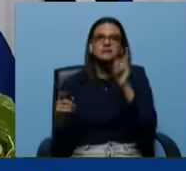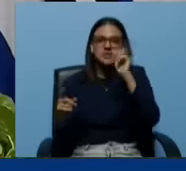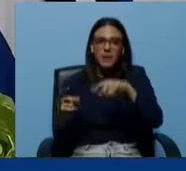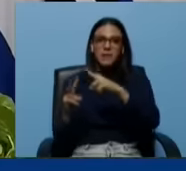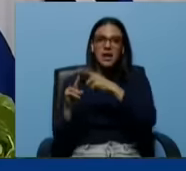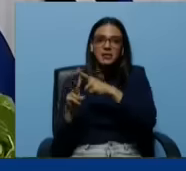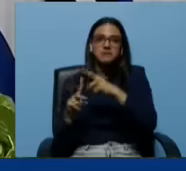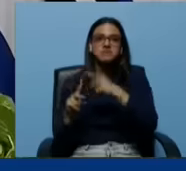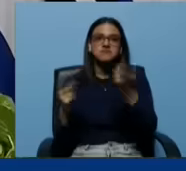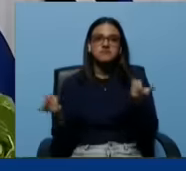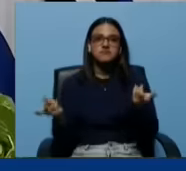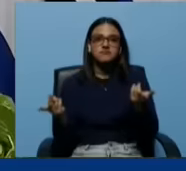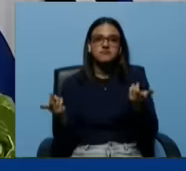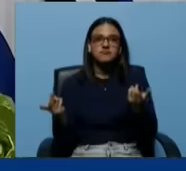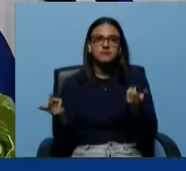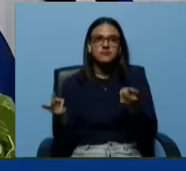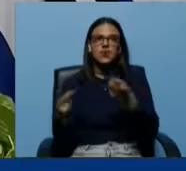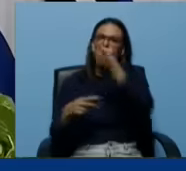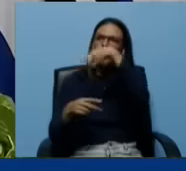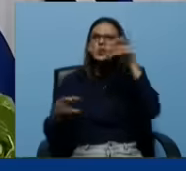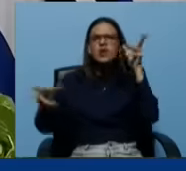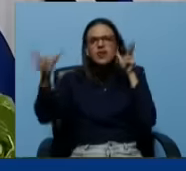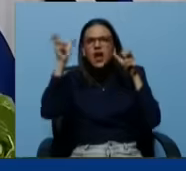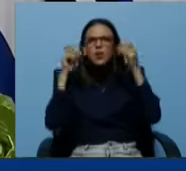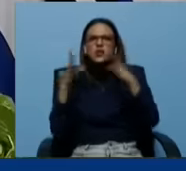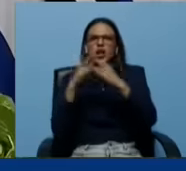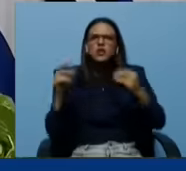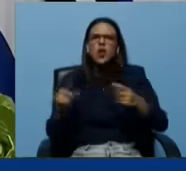Uribe, ¿vos has escuchado a todos esos